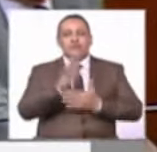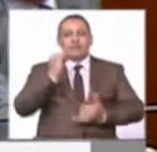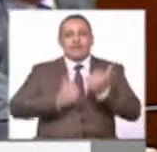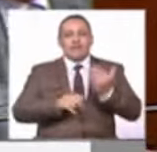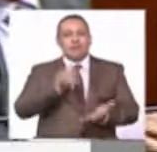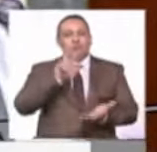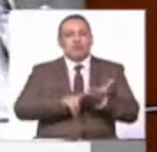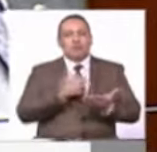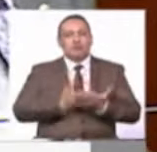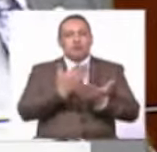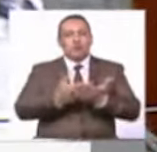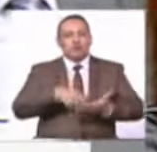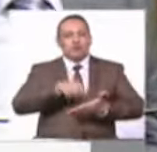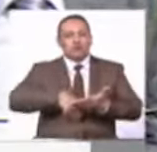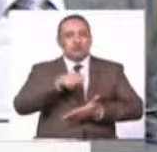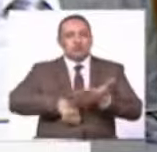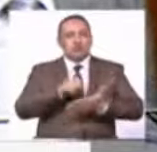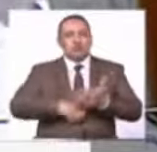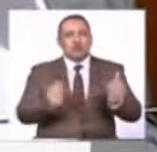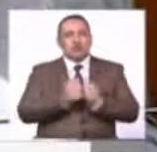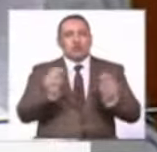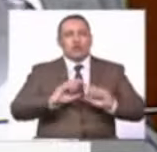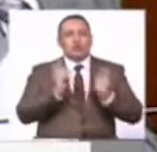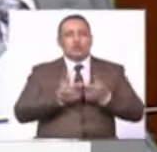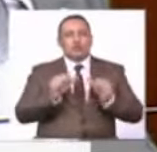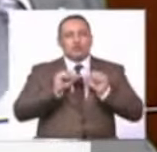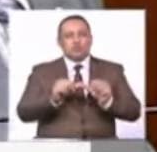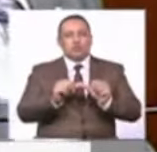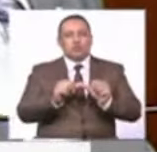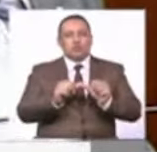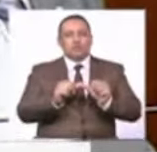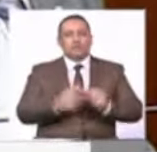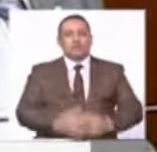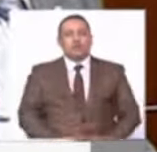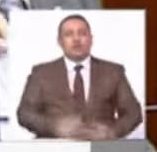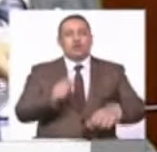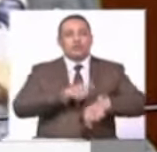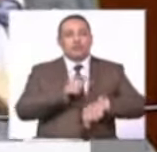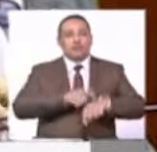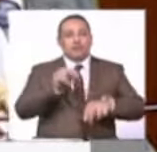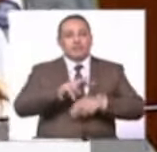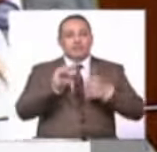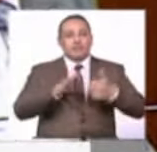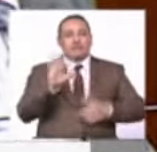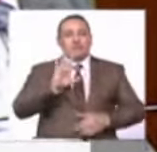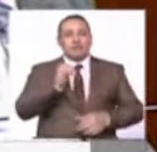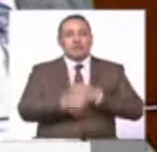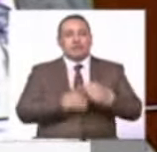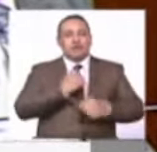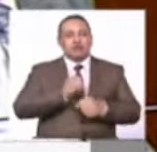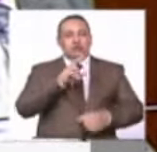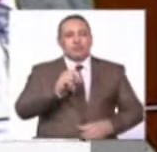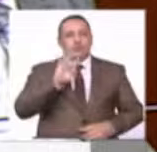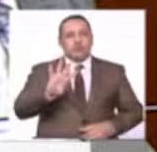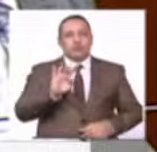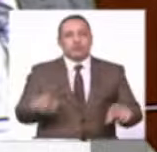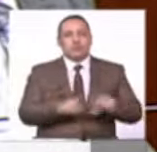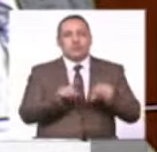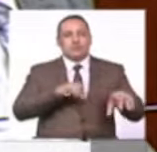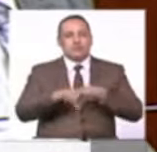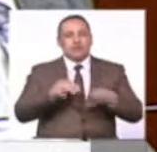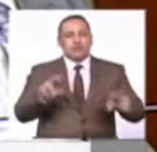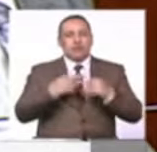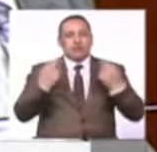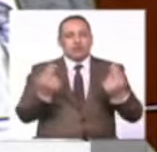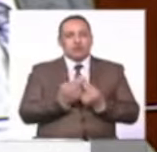cp-cv suscrito a la comisión permanente con fecha 26 de febrero del año 2024 se realizó la